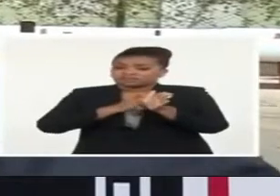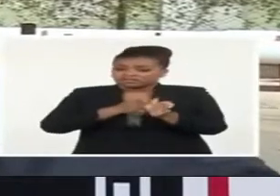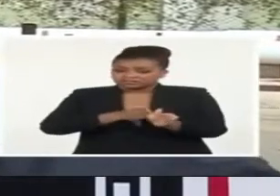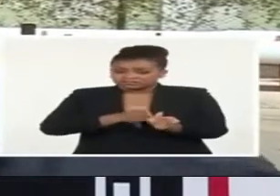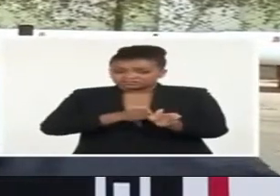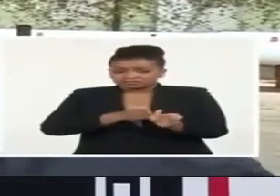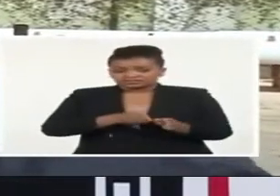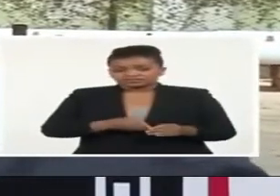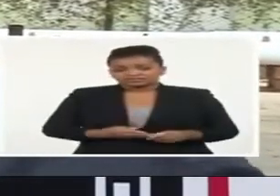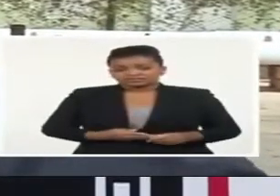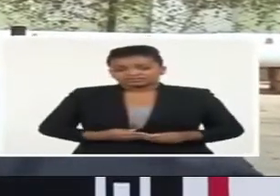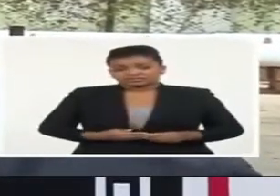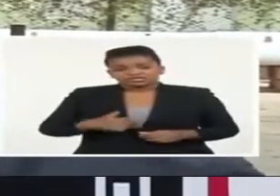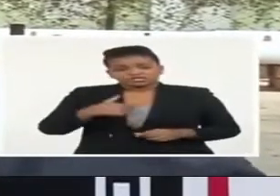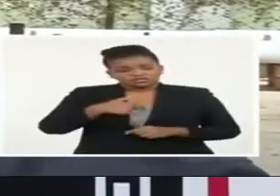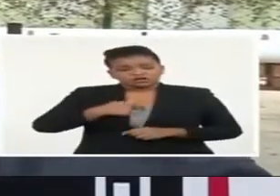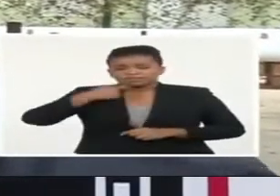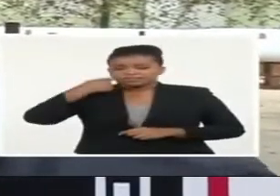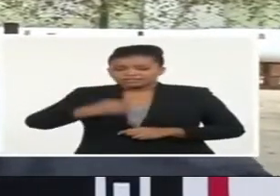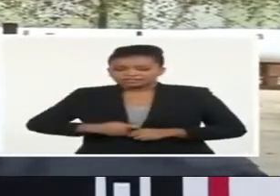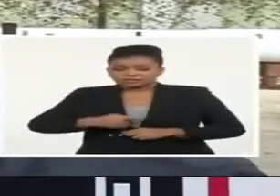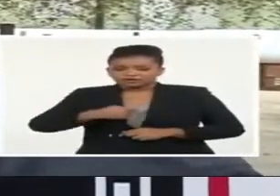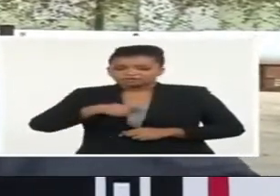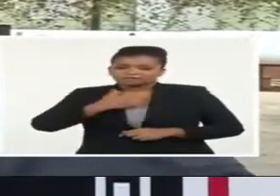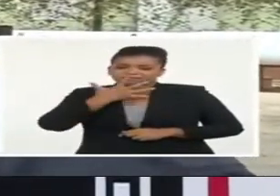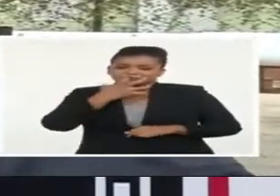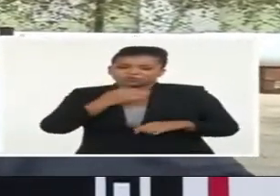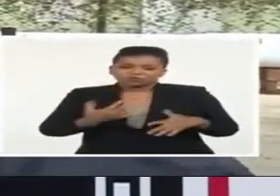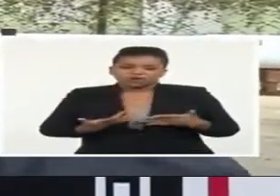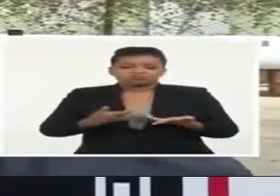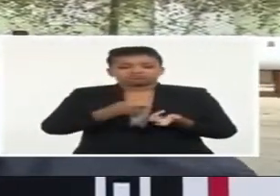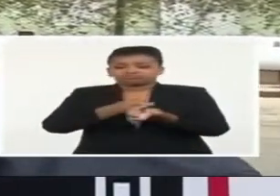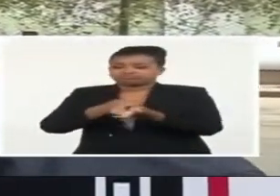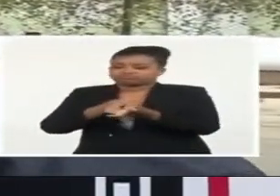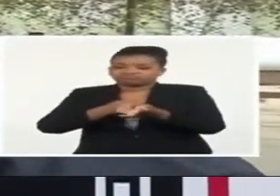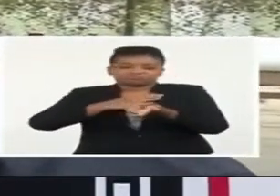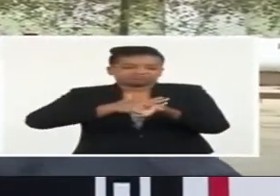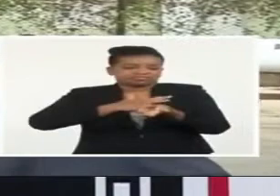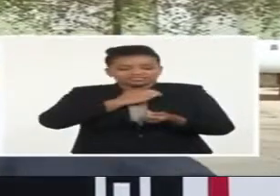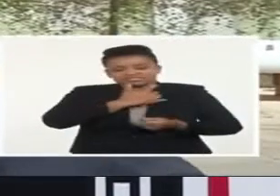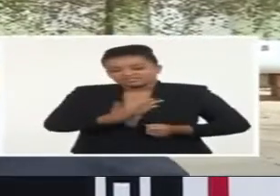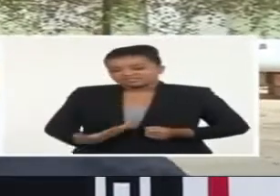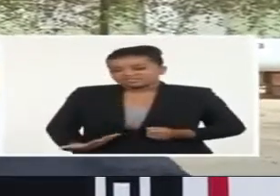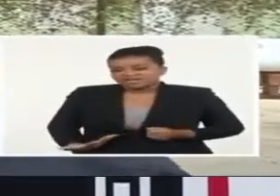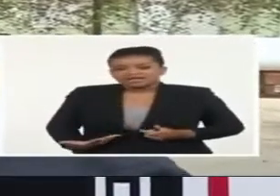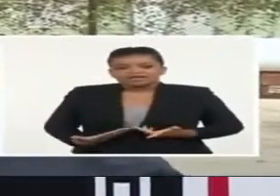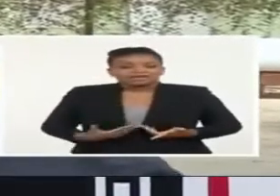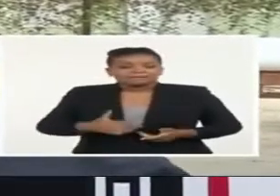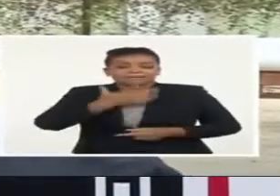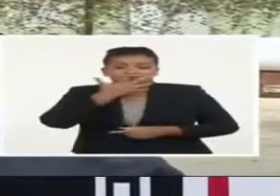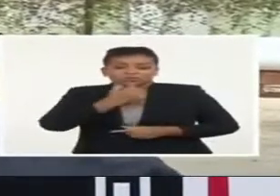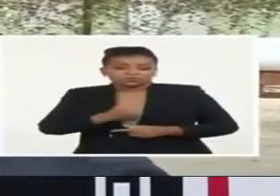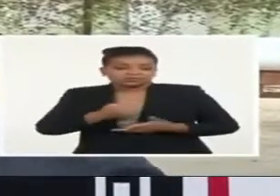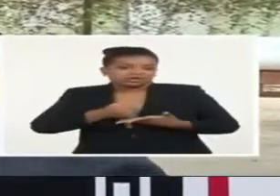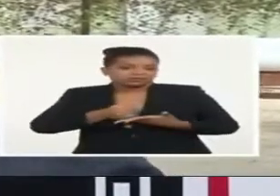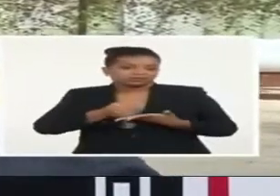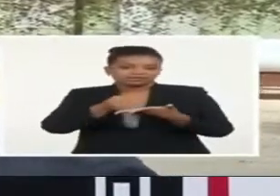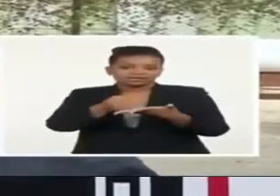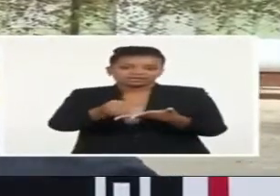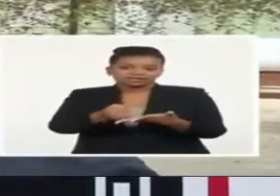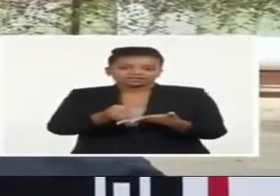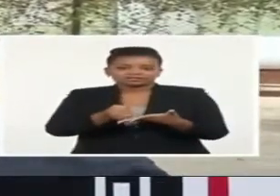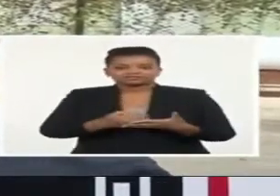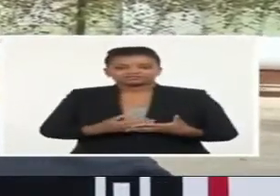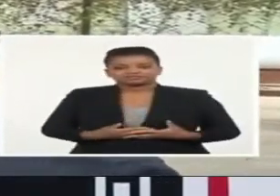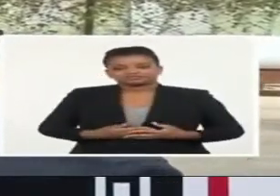Ustedes no pueden coger el dinero del peaje y de la carretera para arreglar la carretera. No, hay que coger de la carretera, dejar